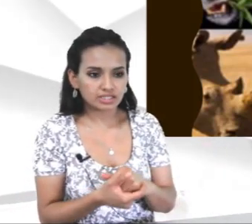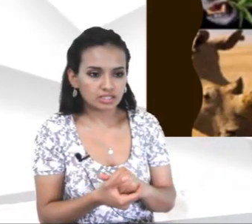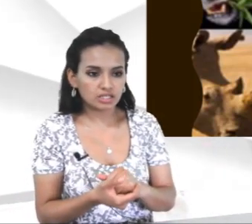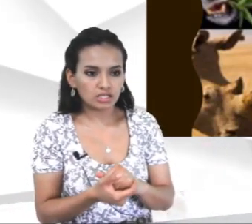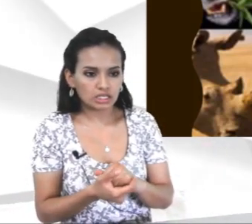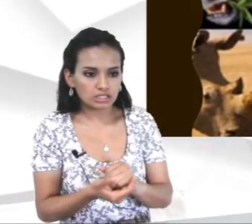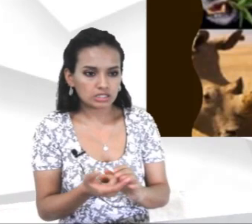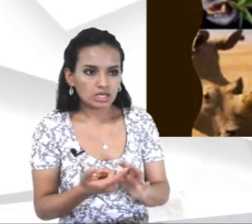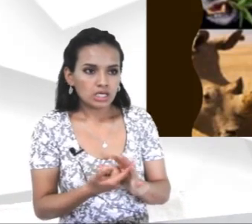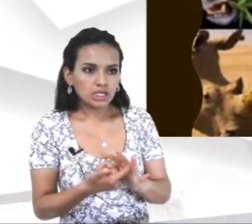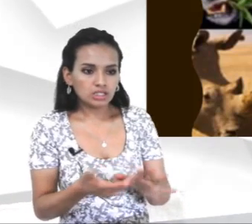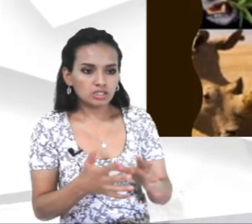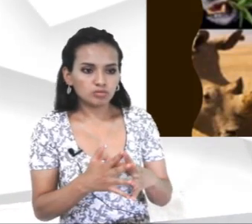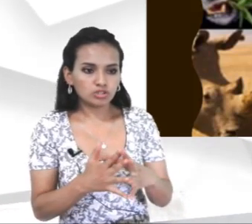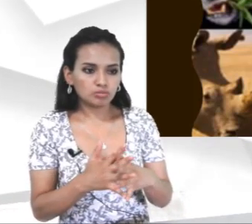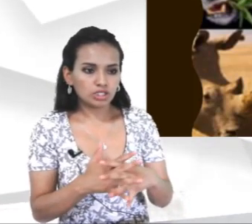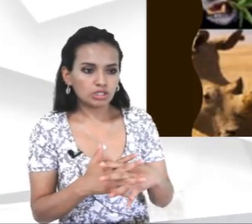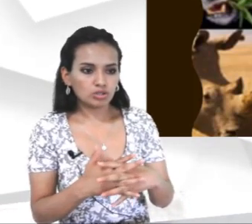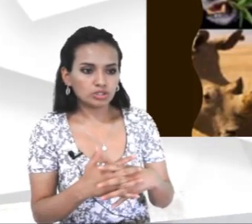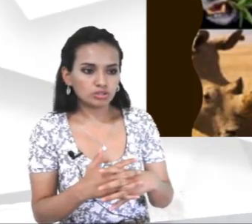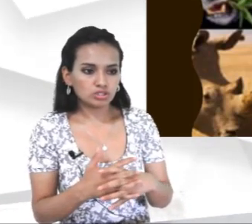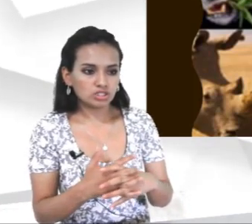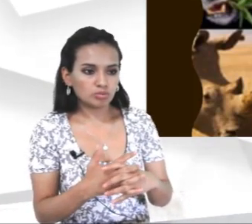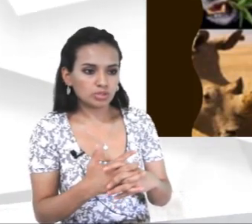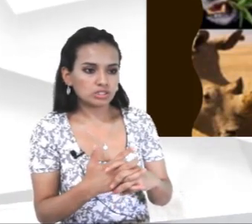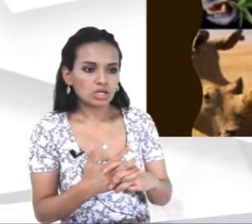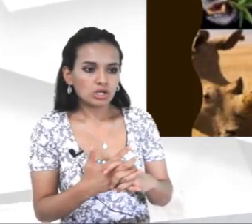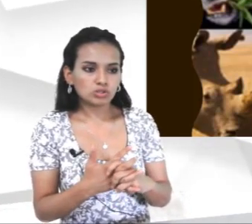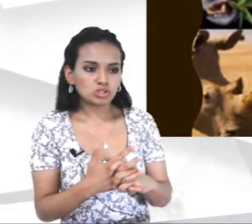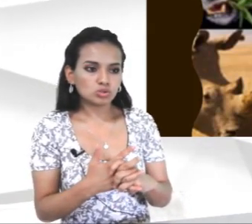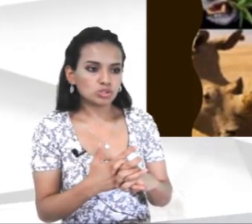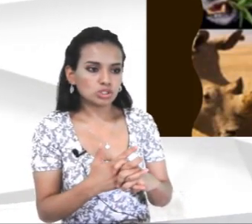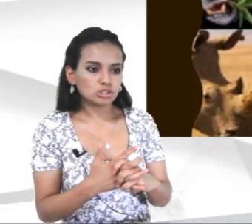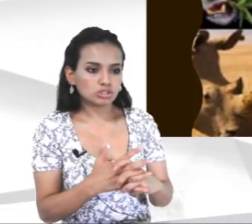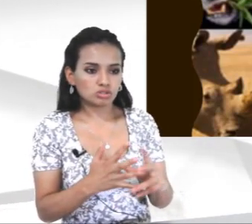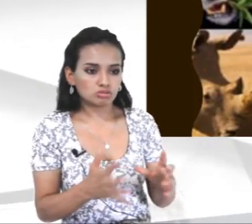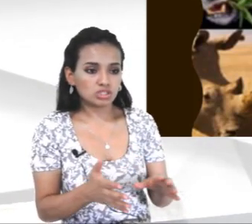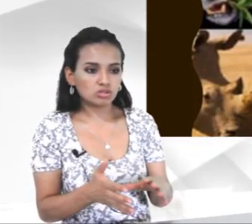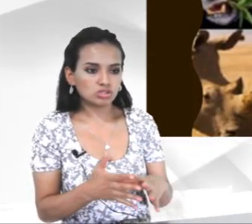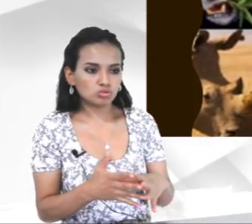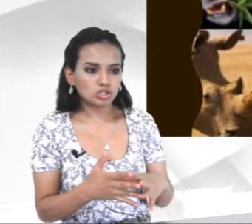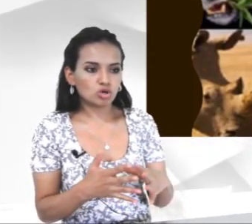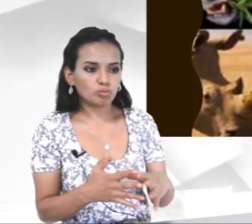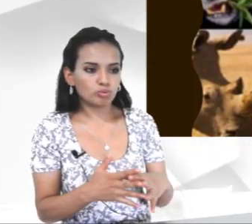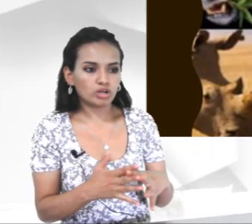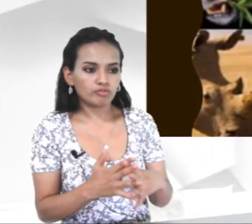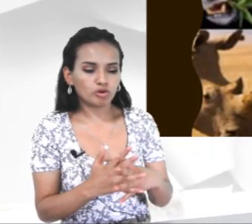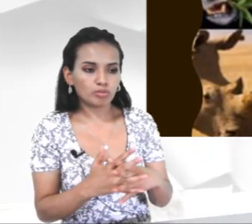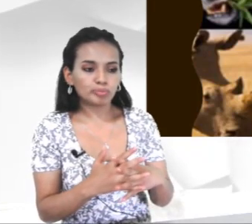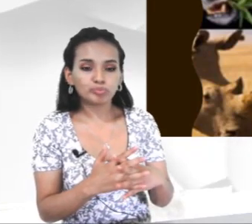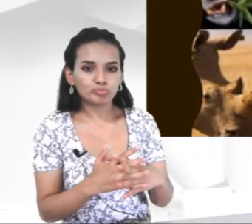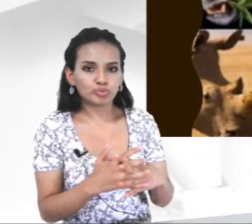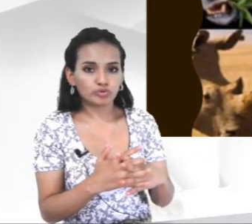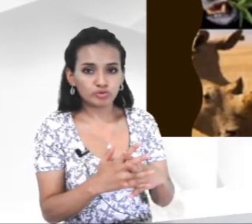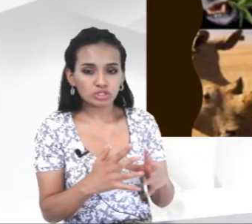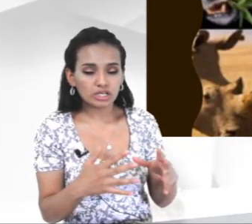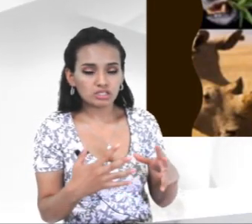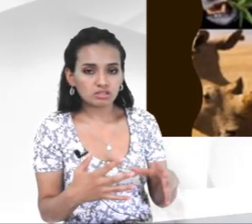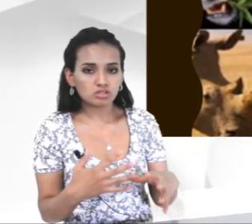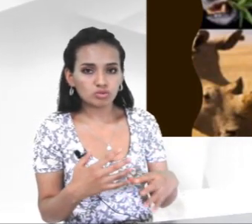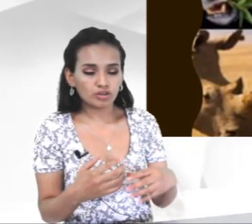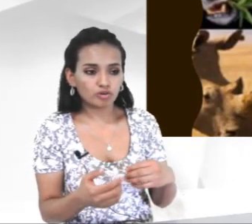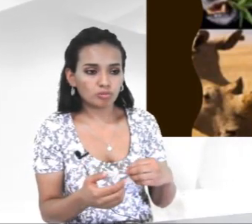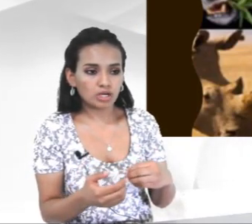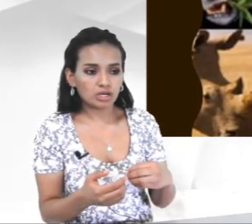inertes seres inertes y tenemos también los ecosistemas constituyentes se constituyen como una forma profusa